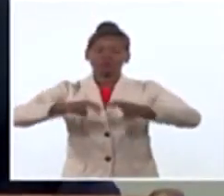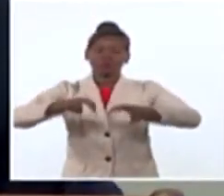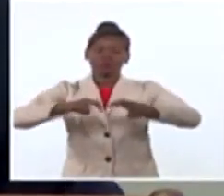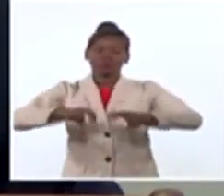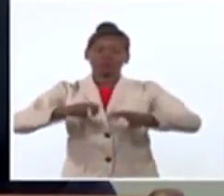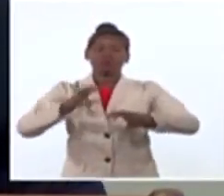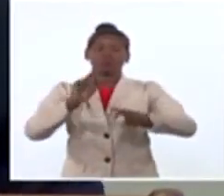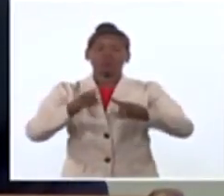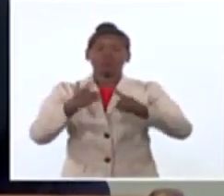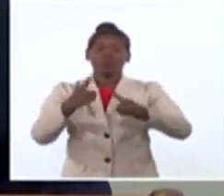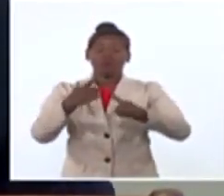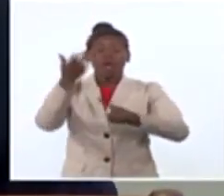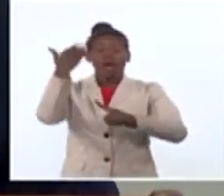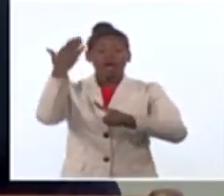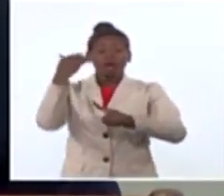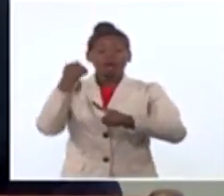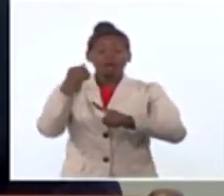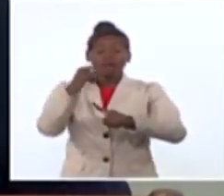de edad